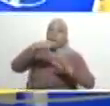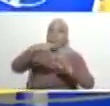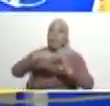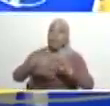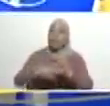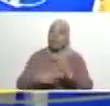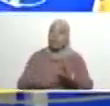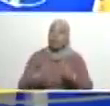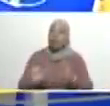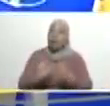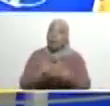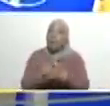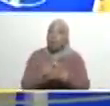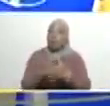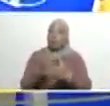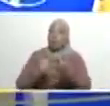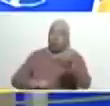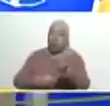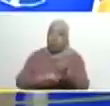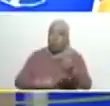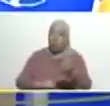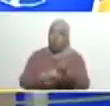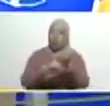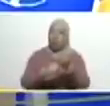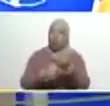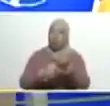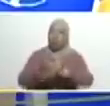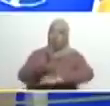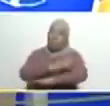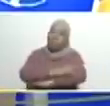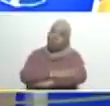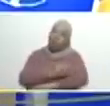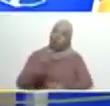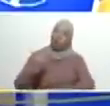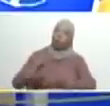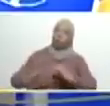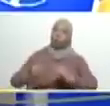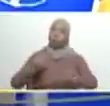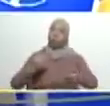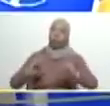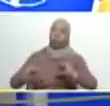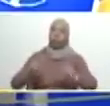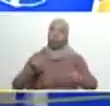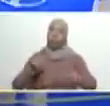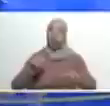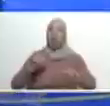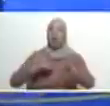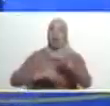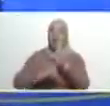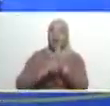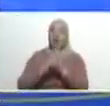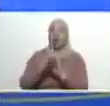solidaridad, la cooperación y la complementariedad, vaya desarrollándose